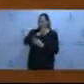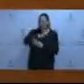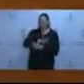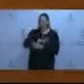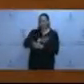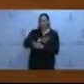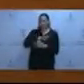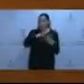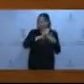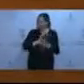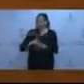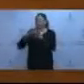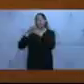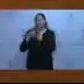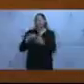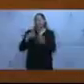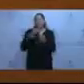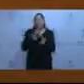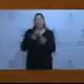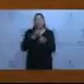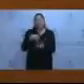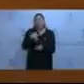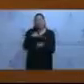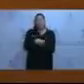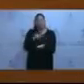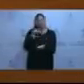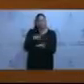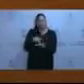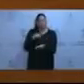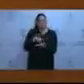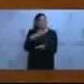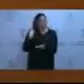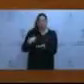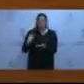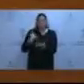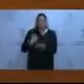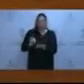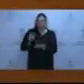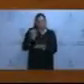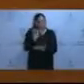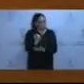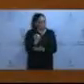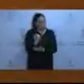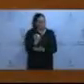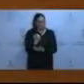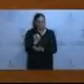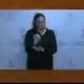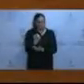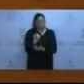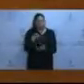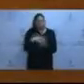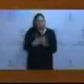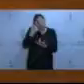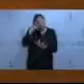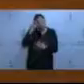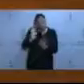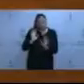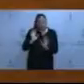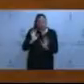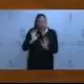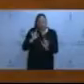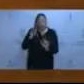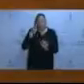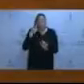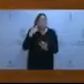el dictamen del consultivo en el que se siguen apoyando para esta modificación es el mismo que se hizo en marzo de 2015, hasta donde yo sé. Y yo ese es el temor que